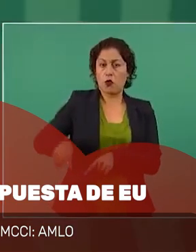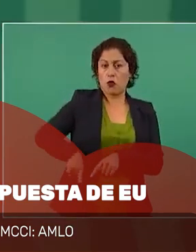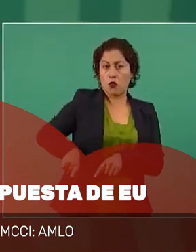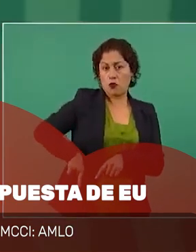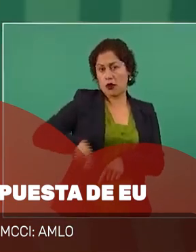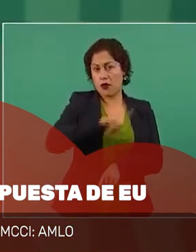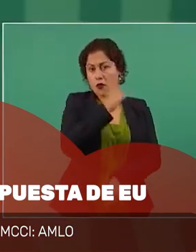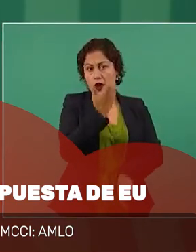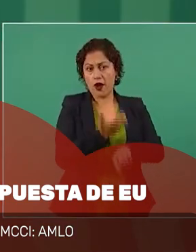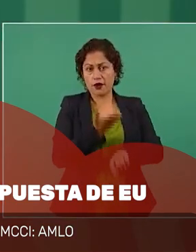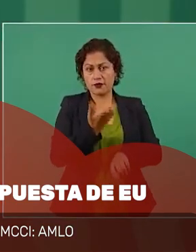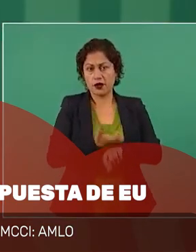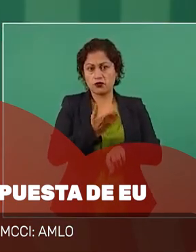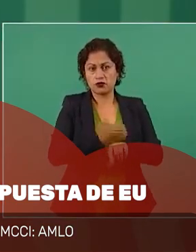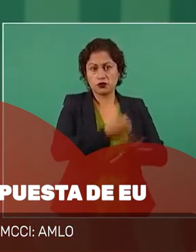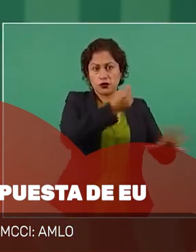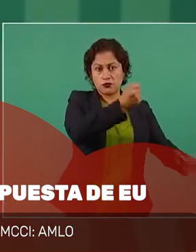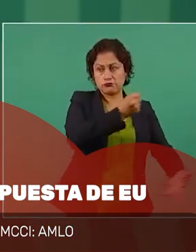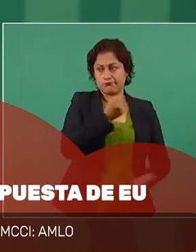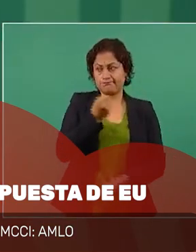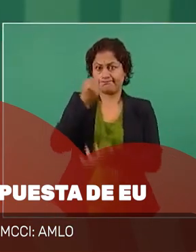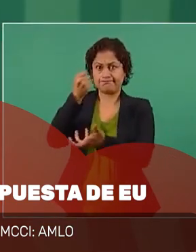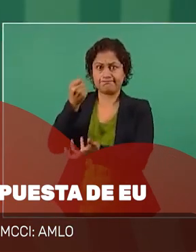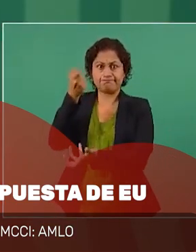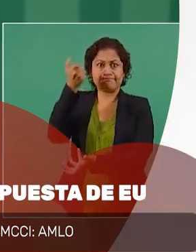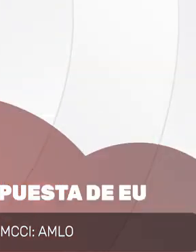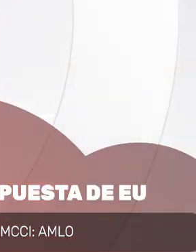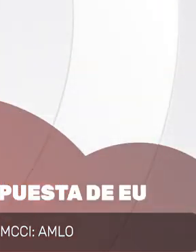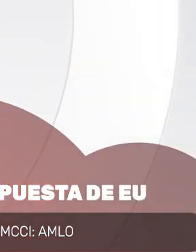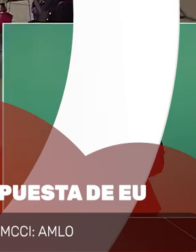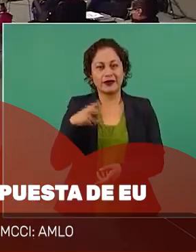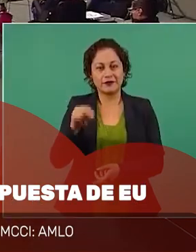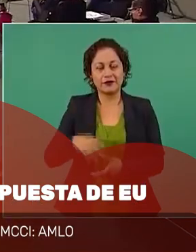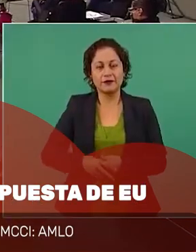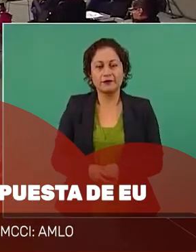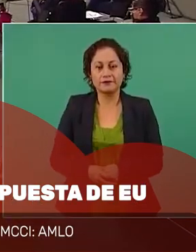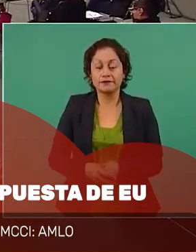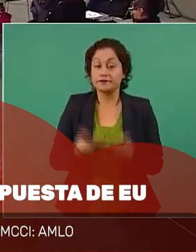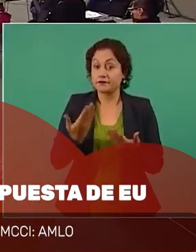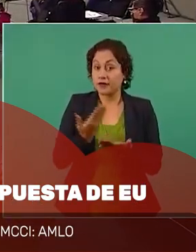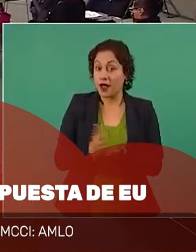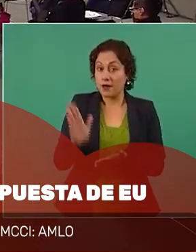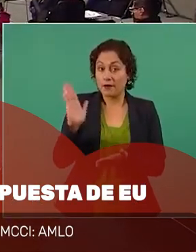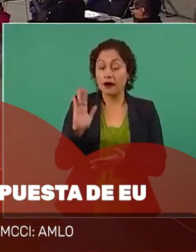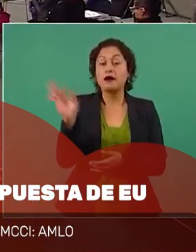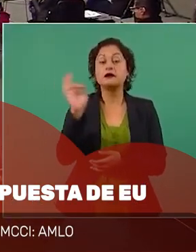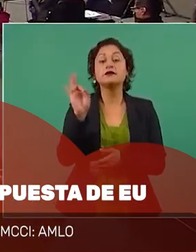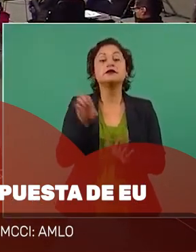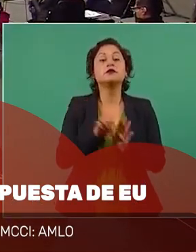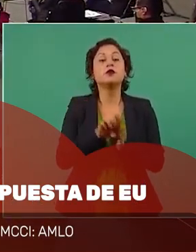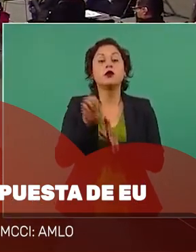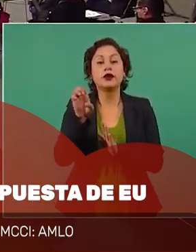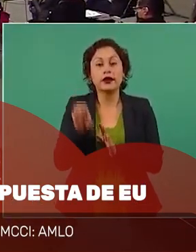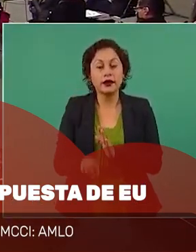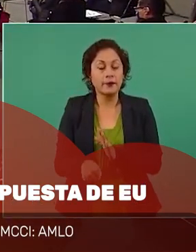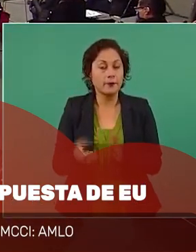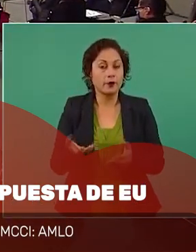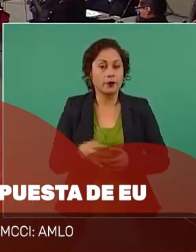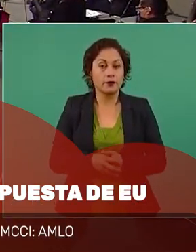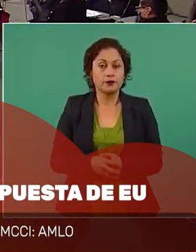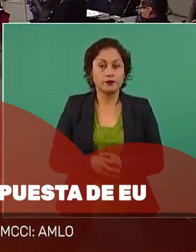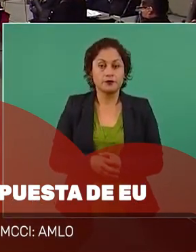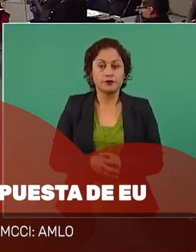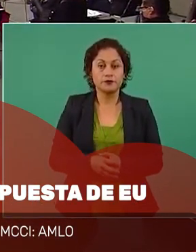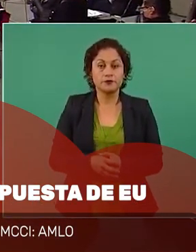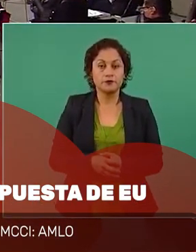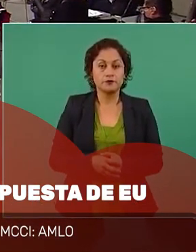el financiamiento que la embajada otorga a mexicanos contra la corrupción y la impunidad. Durante la conferencia de prensa, el mandatario mexicano señaló que es lamentable que